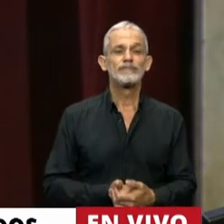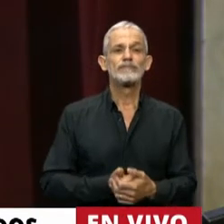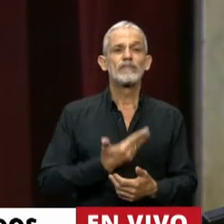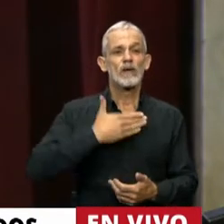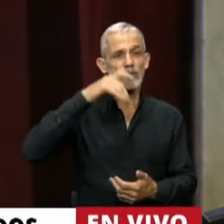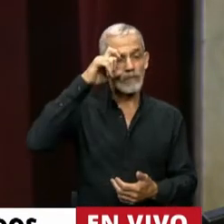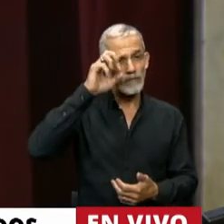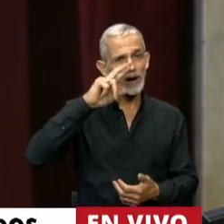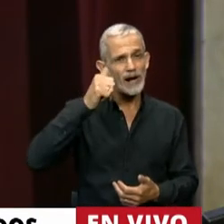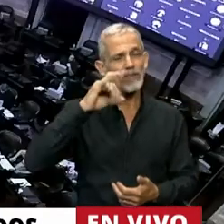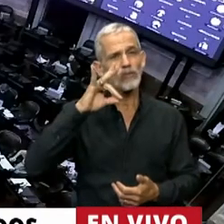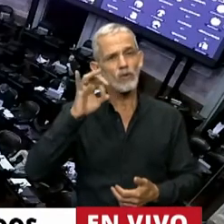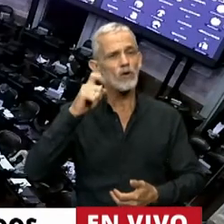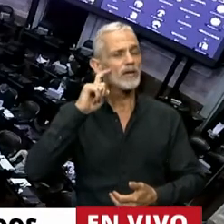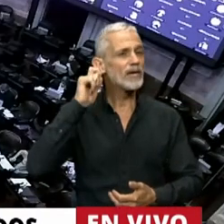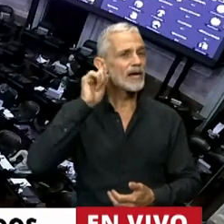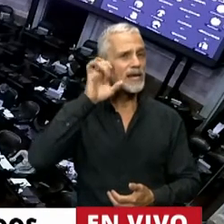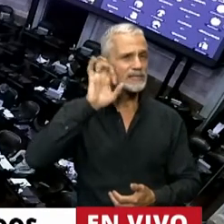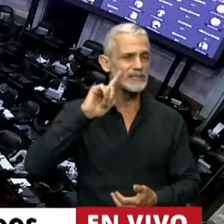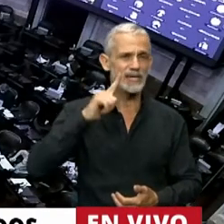Diputado Fernando Iglesias,